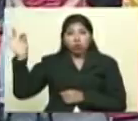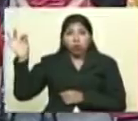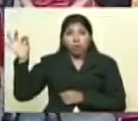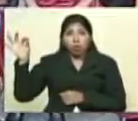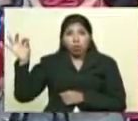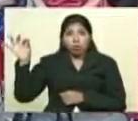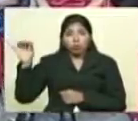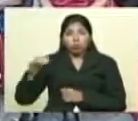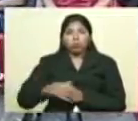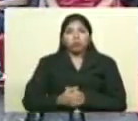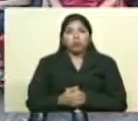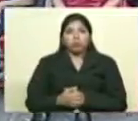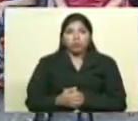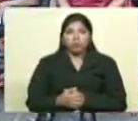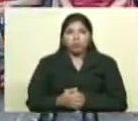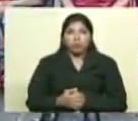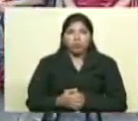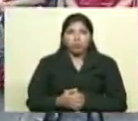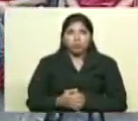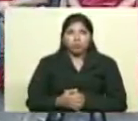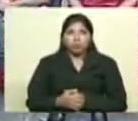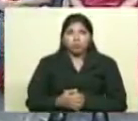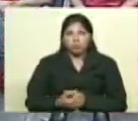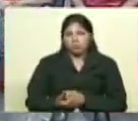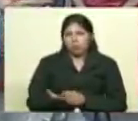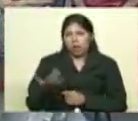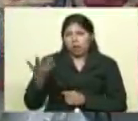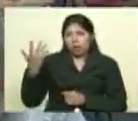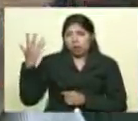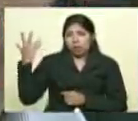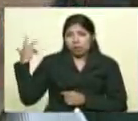mucho antes que Federico Engels,